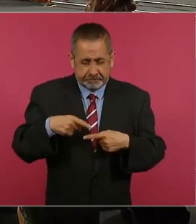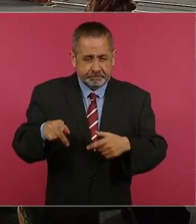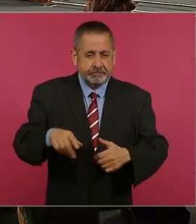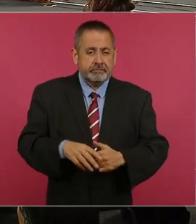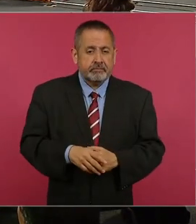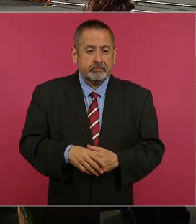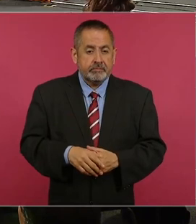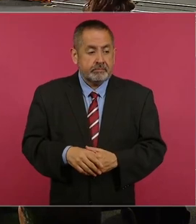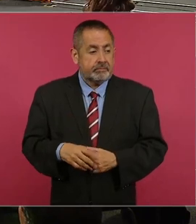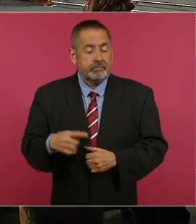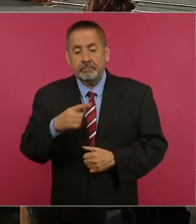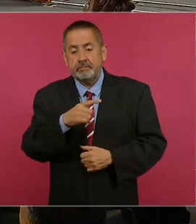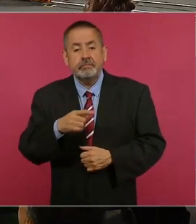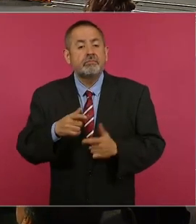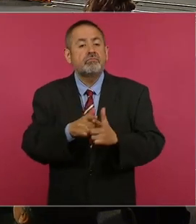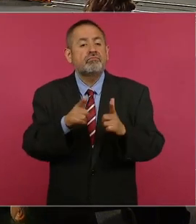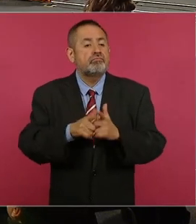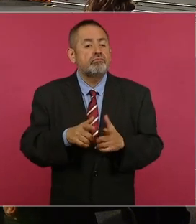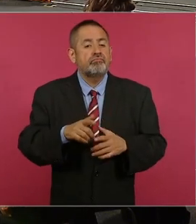Español.